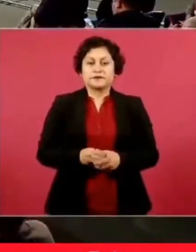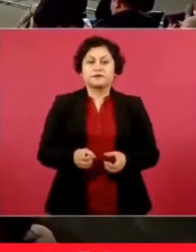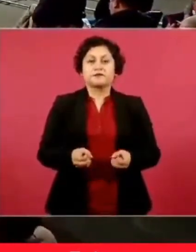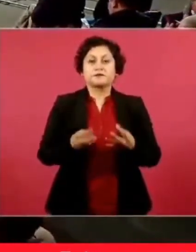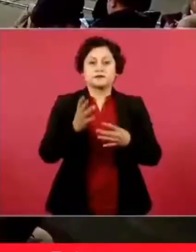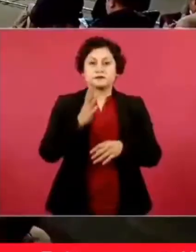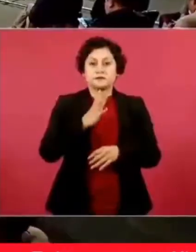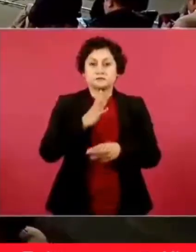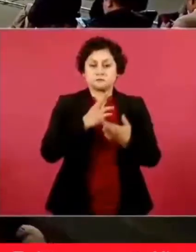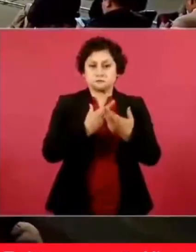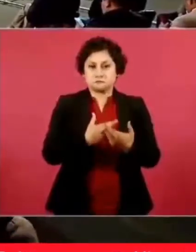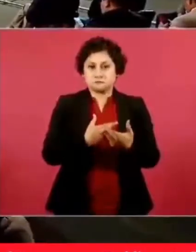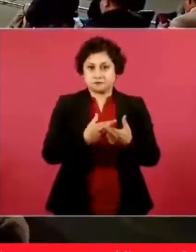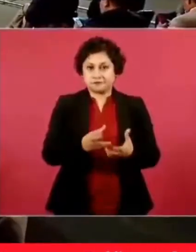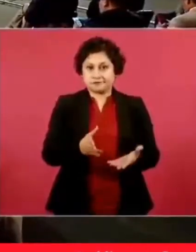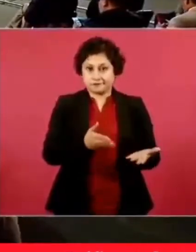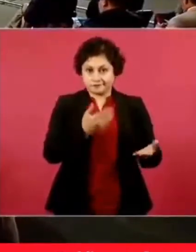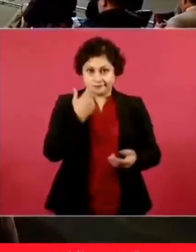también